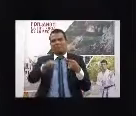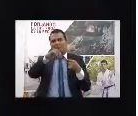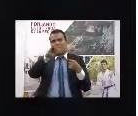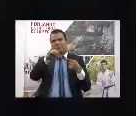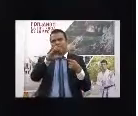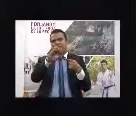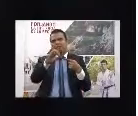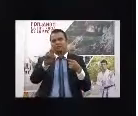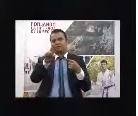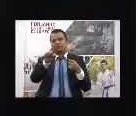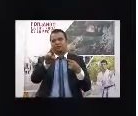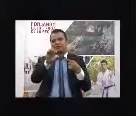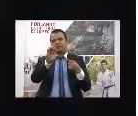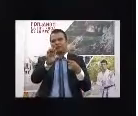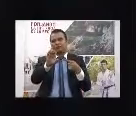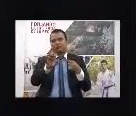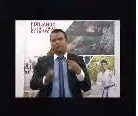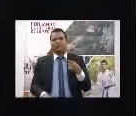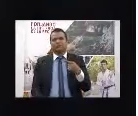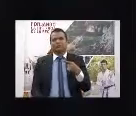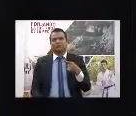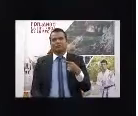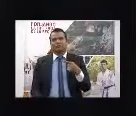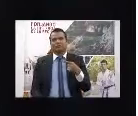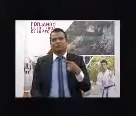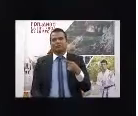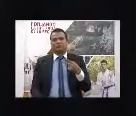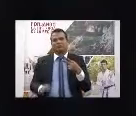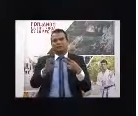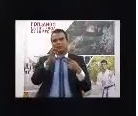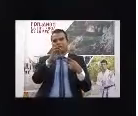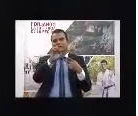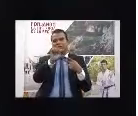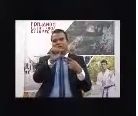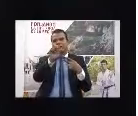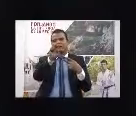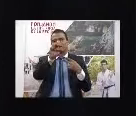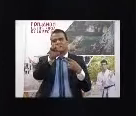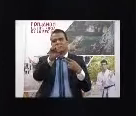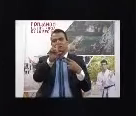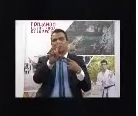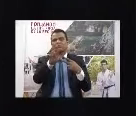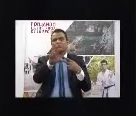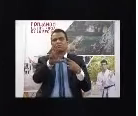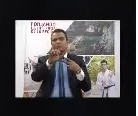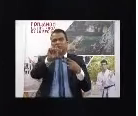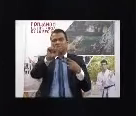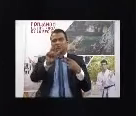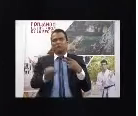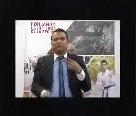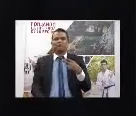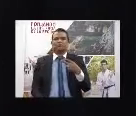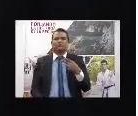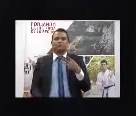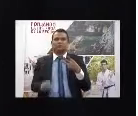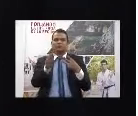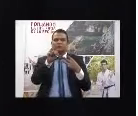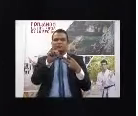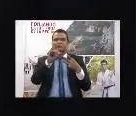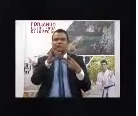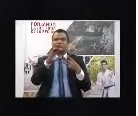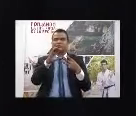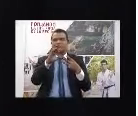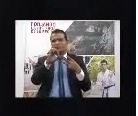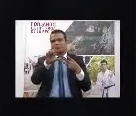José Luis Páez Rivera. Sandra Juliet Pérez Gallego,